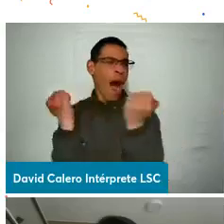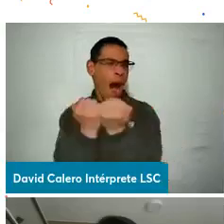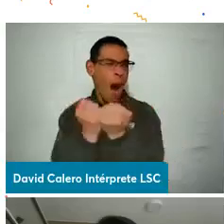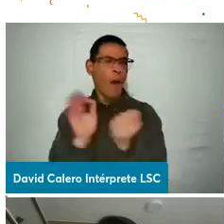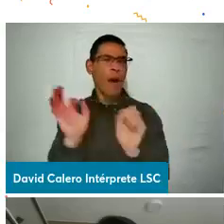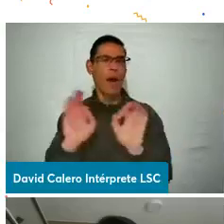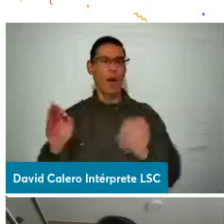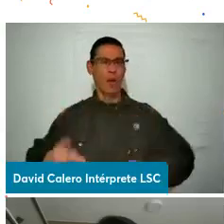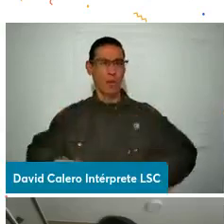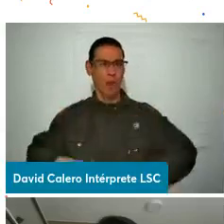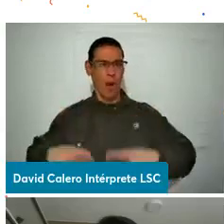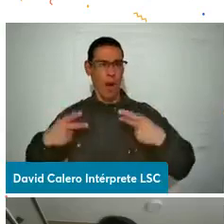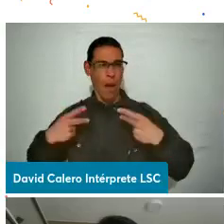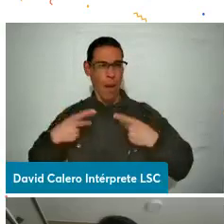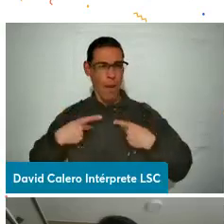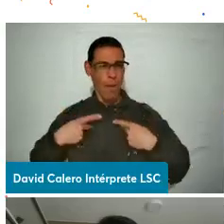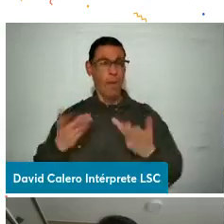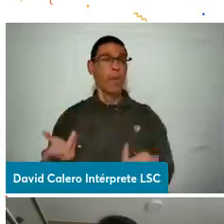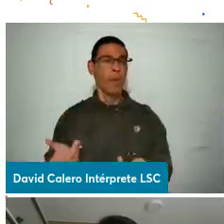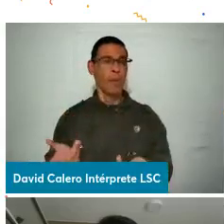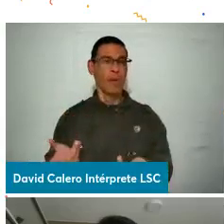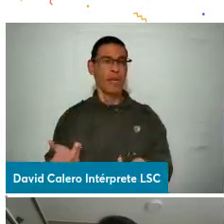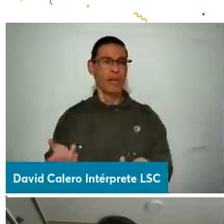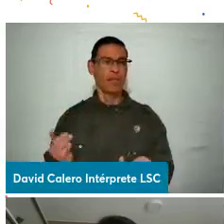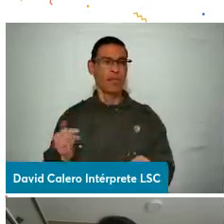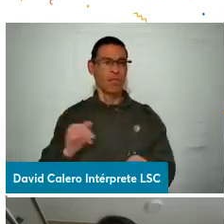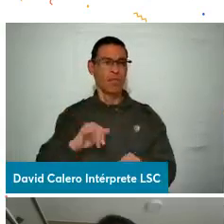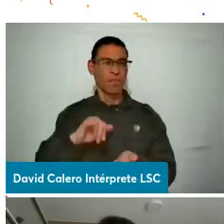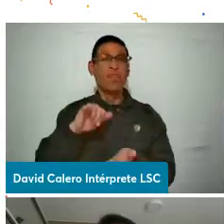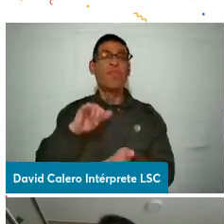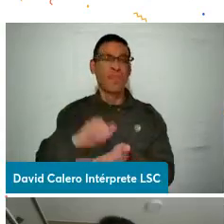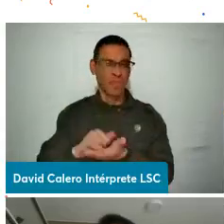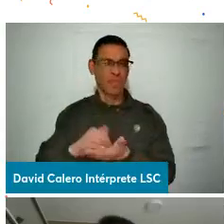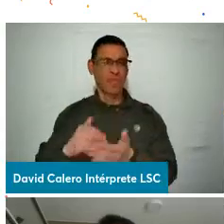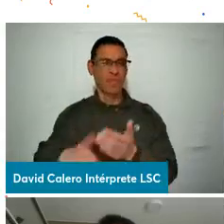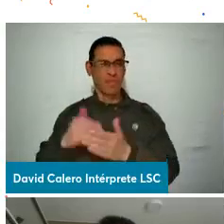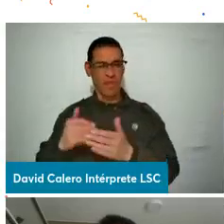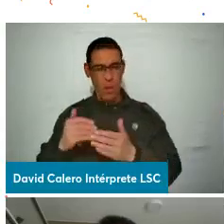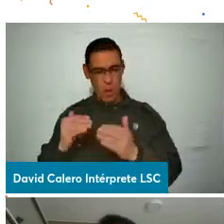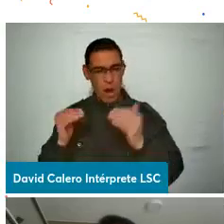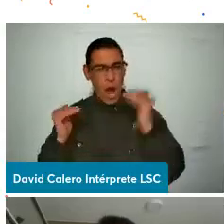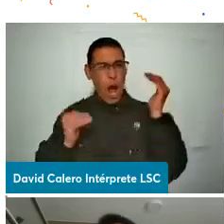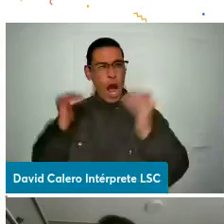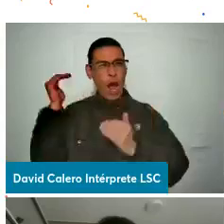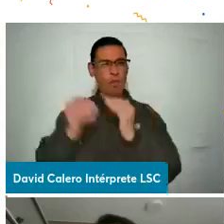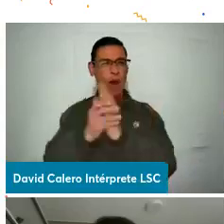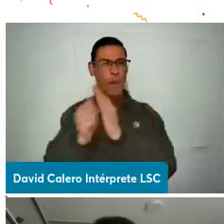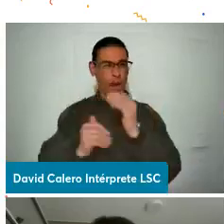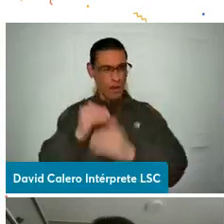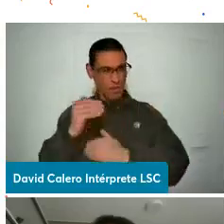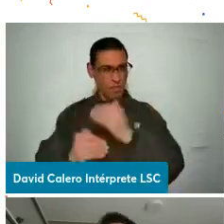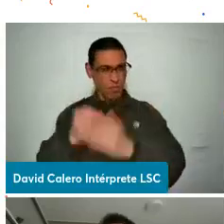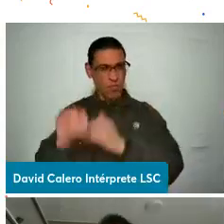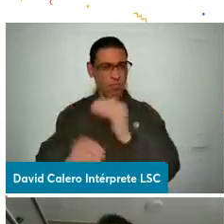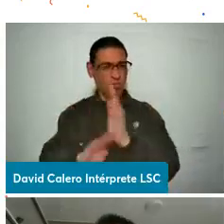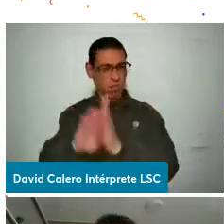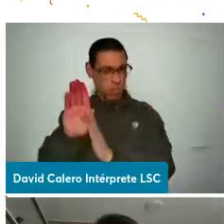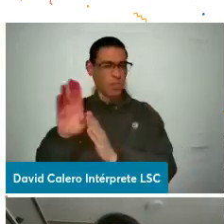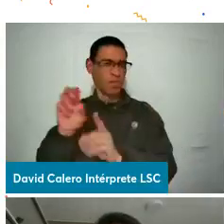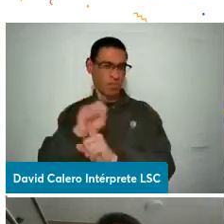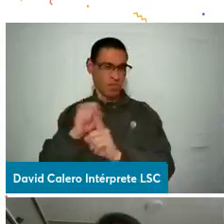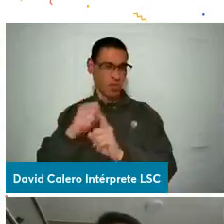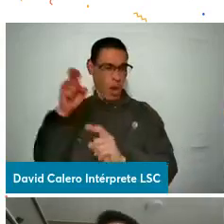y para poder pues que sean desarrollar esas competencias y habilidades que requiere pues la sociedad actual.